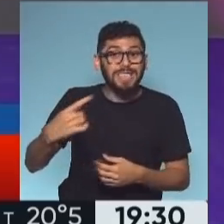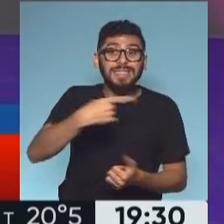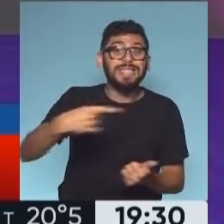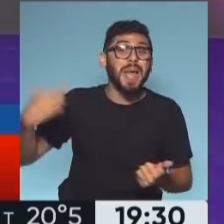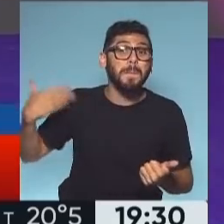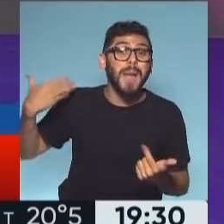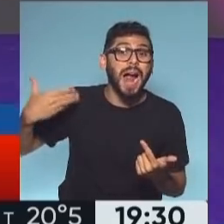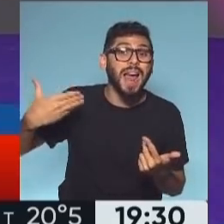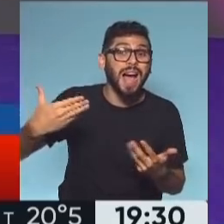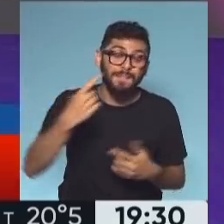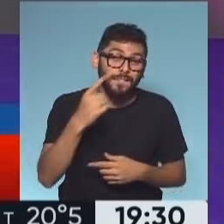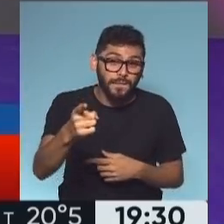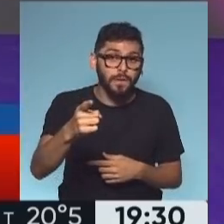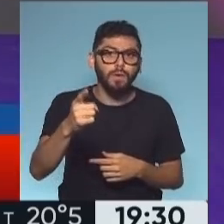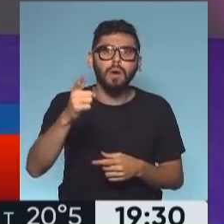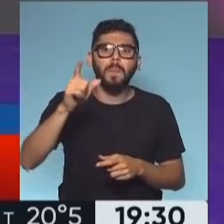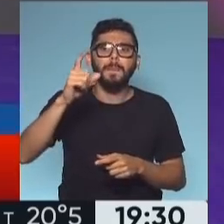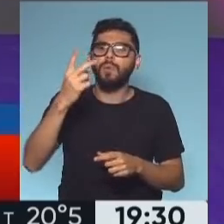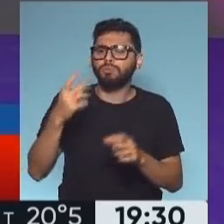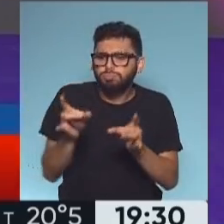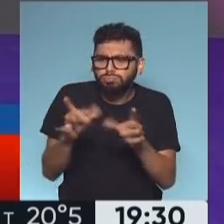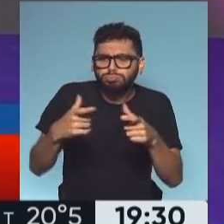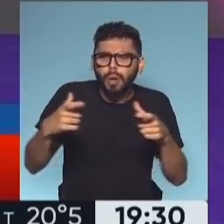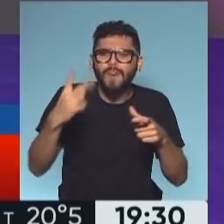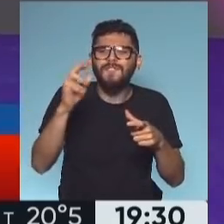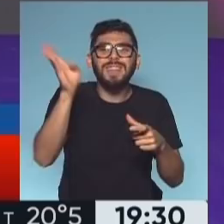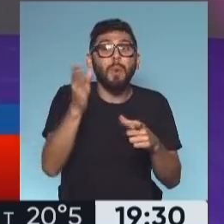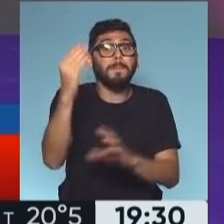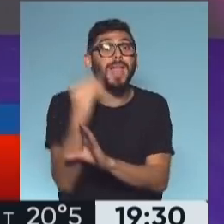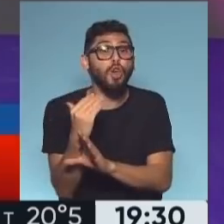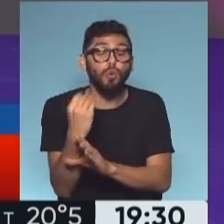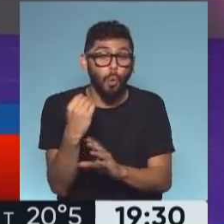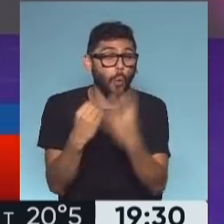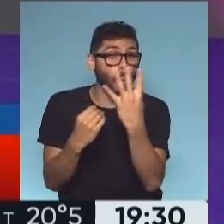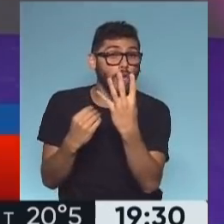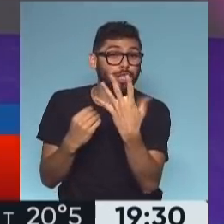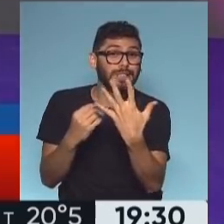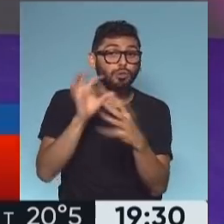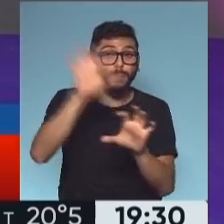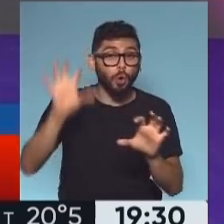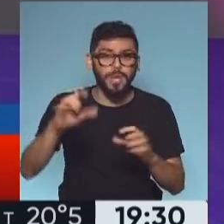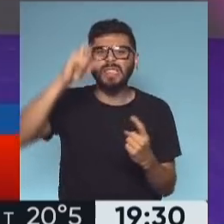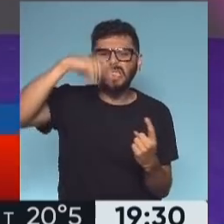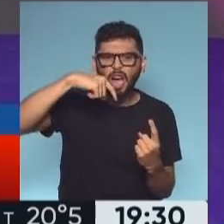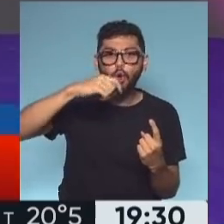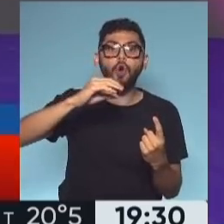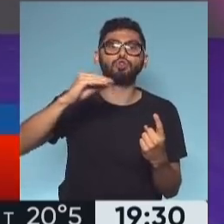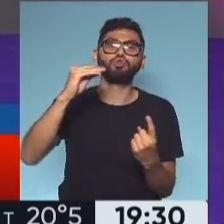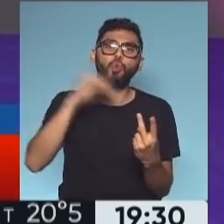¿Cuántas provincias están con menos del 20%? Esas cuatro que le dije, cuatro o cinco son, ¿no? Sí, Misiones, Neuquén. Chaco,